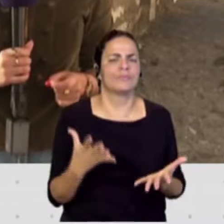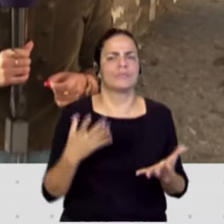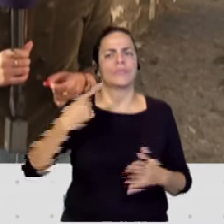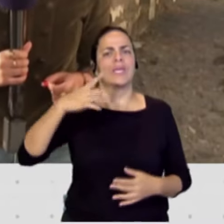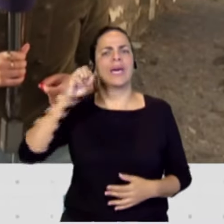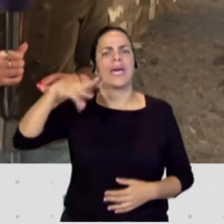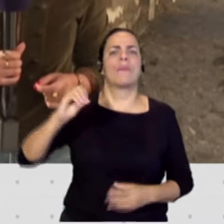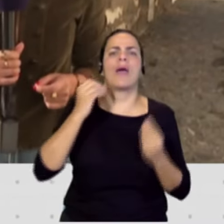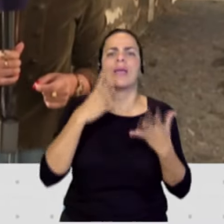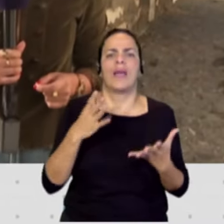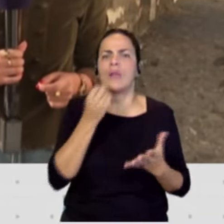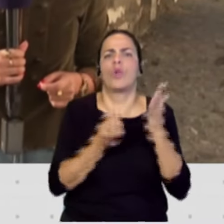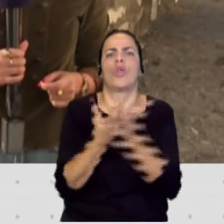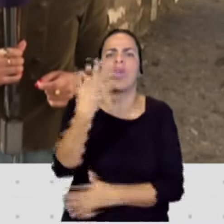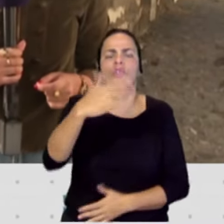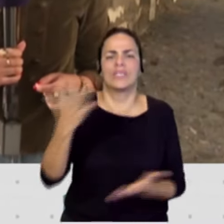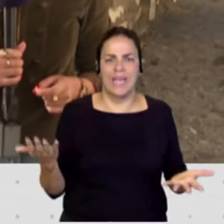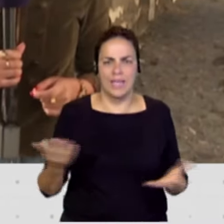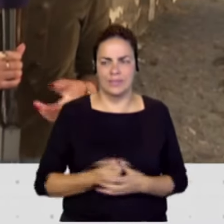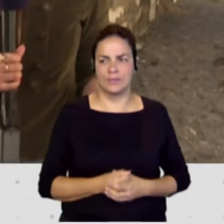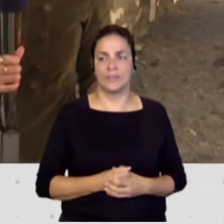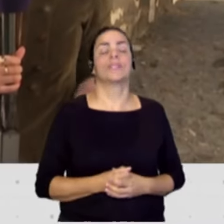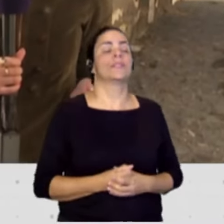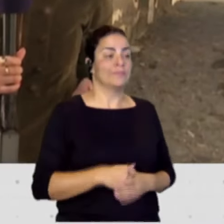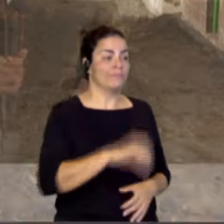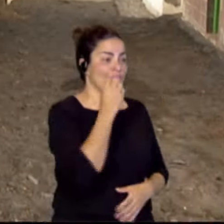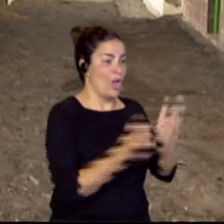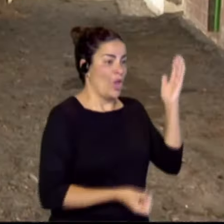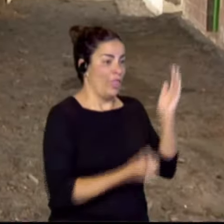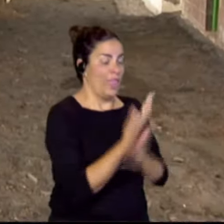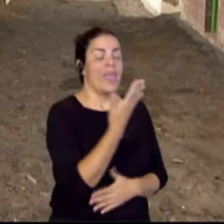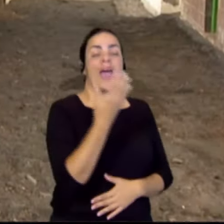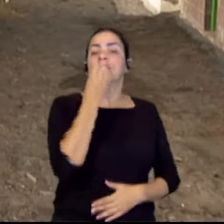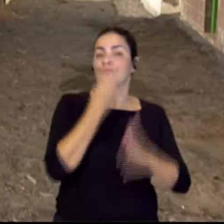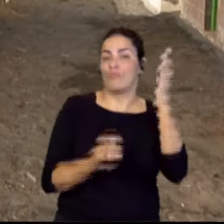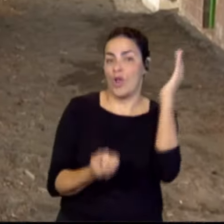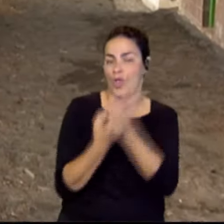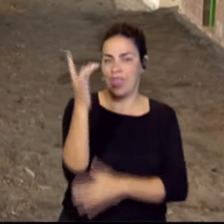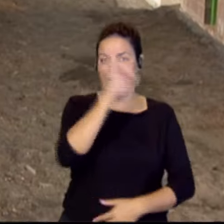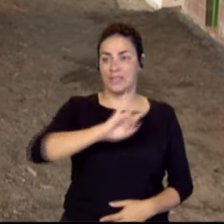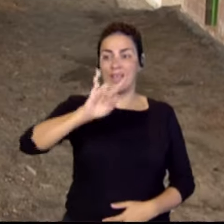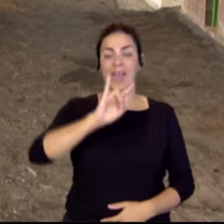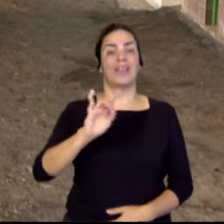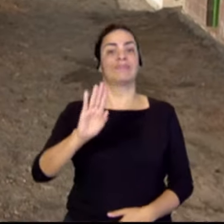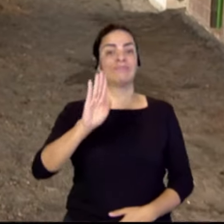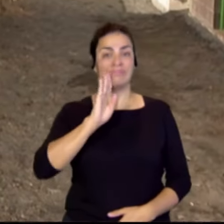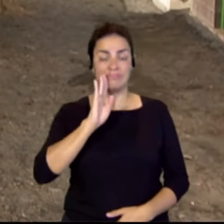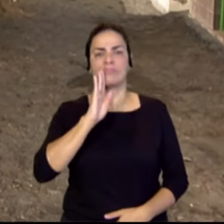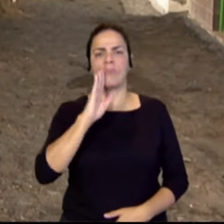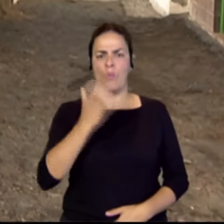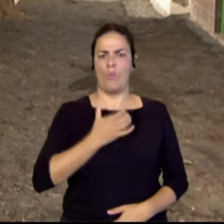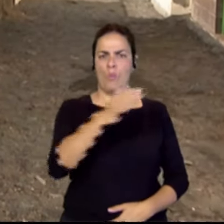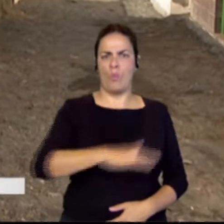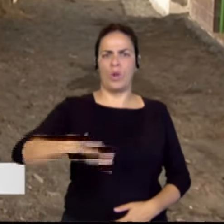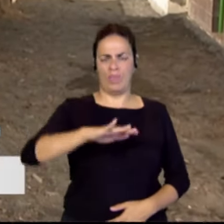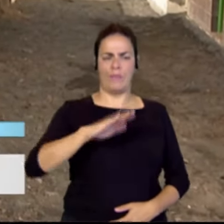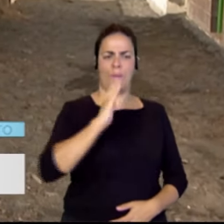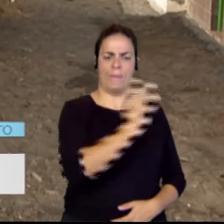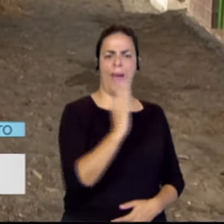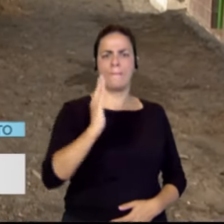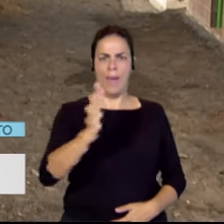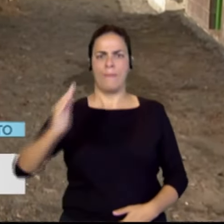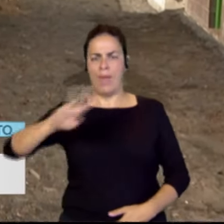Buenos días pues muy buenos días Antonio Buenos días Canarias como dice fueron varios municipios afectados varios